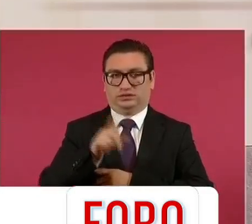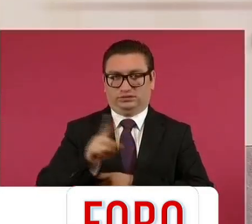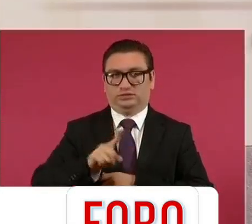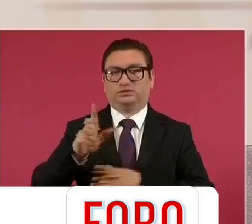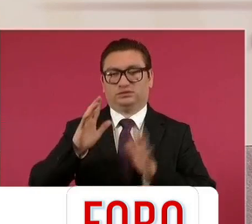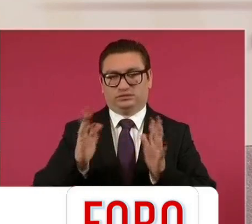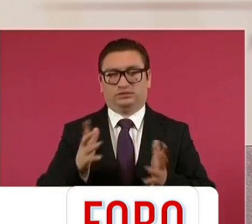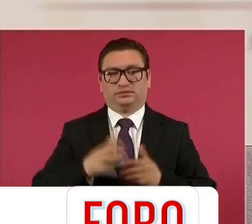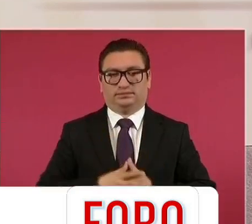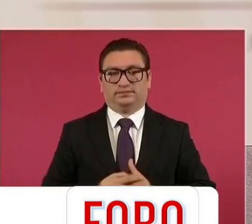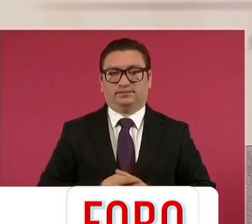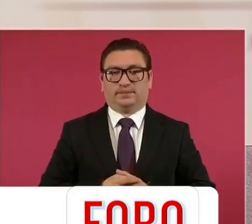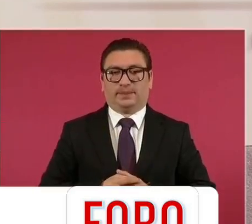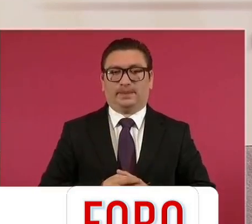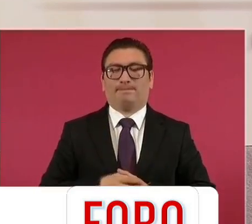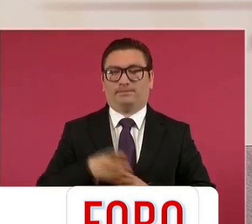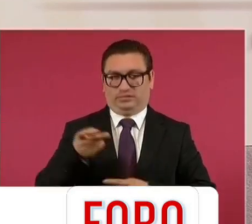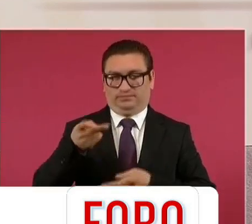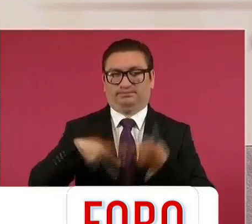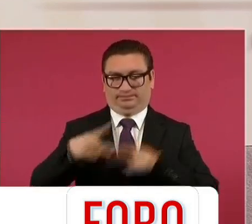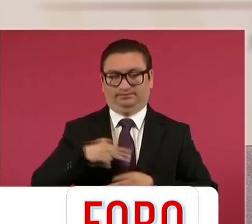entonces este